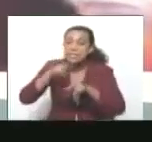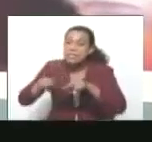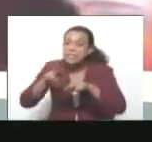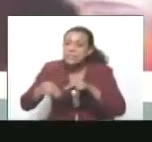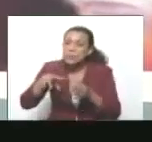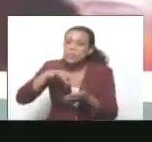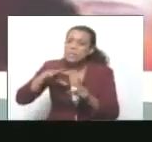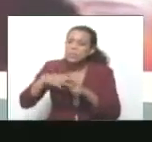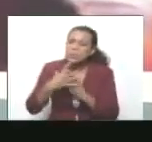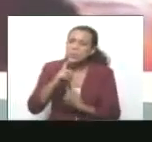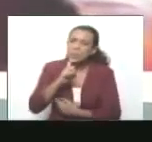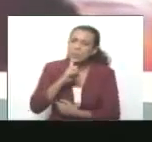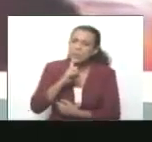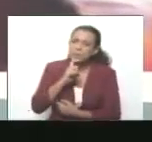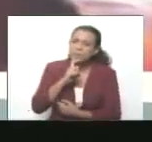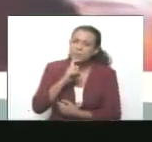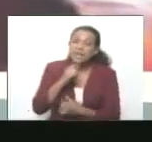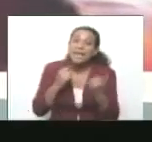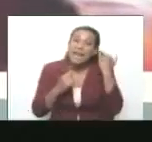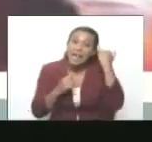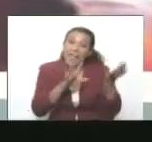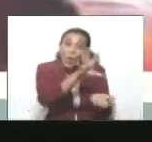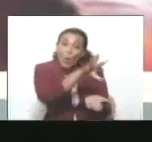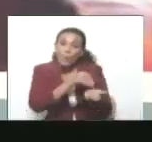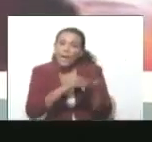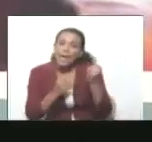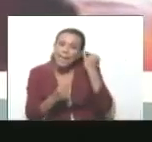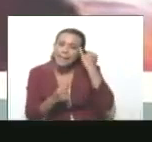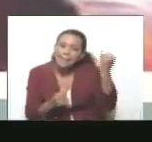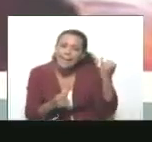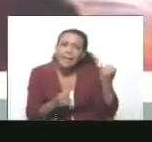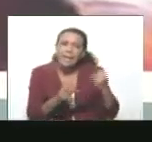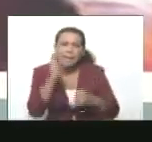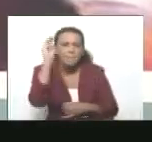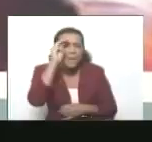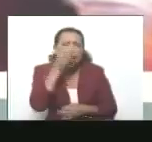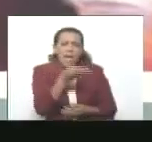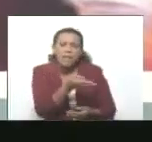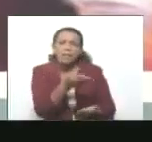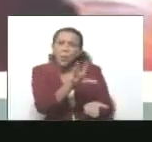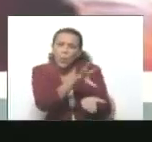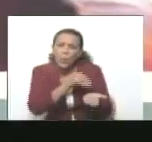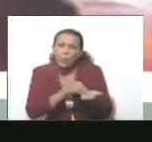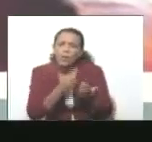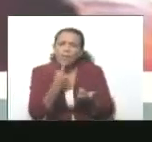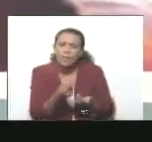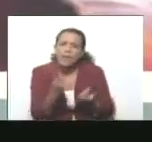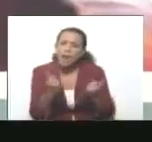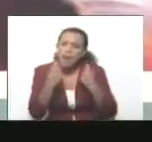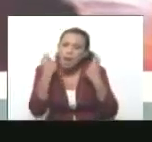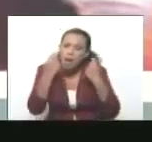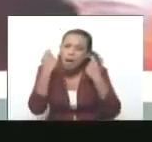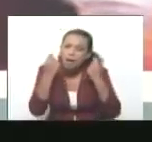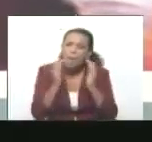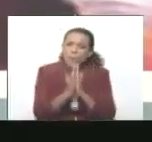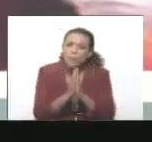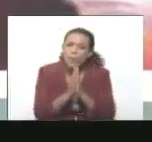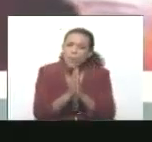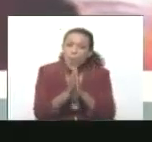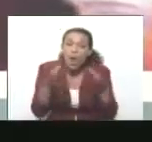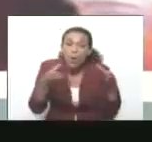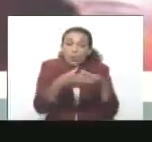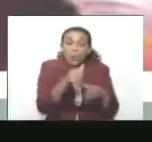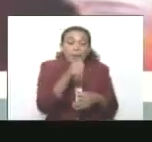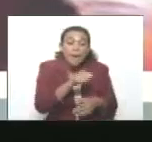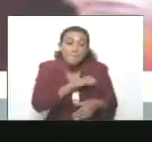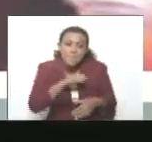es la idea del maestro José Antonio Abreu, que siempre lo hablaba, lo declaraba, y en las reuniones en privado